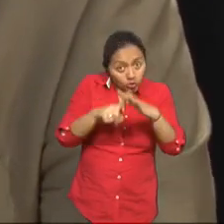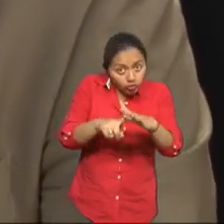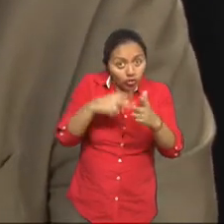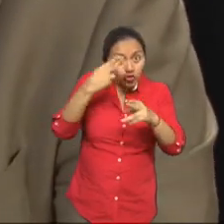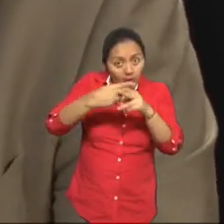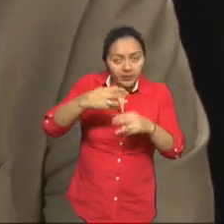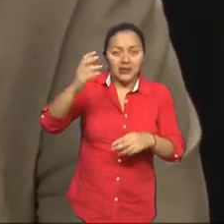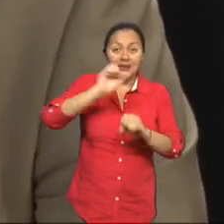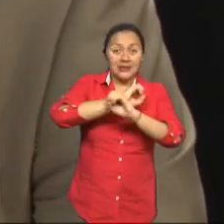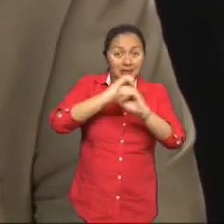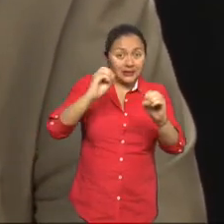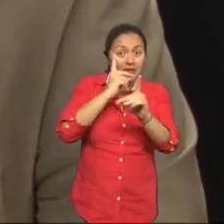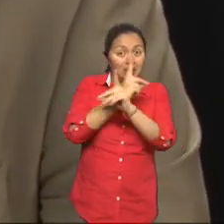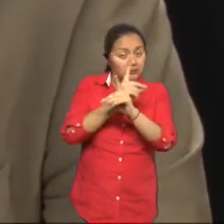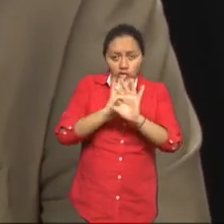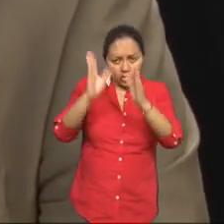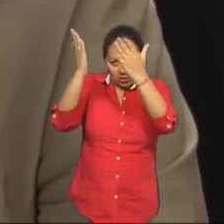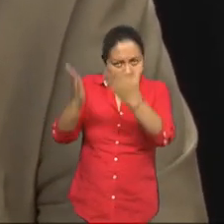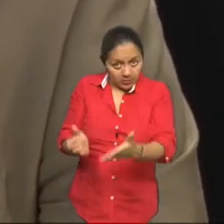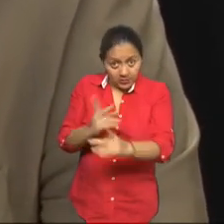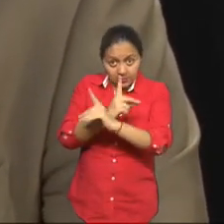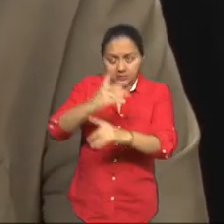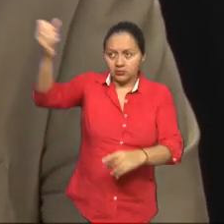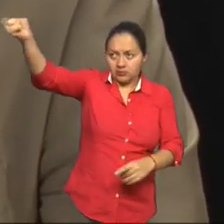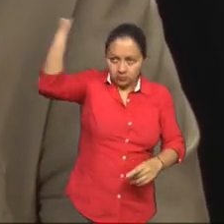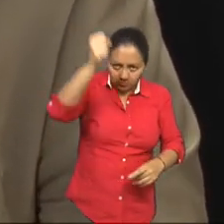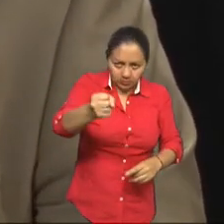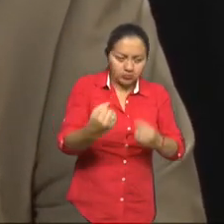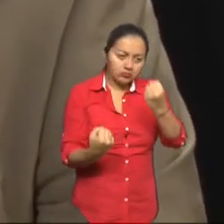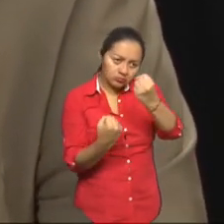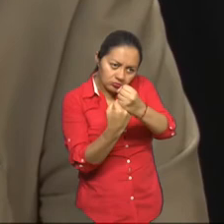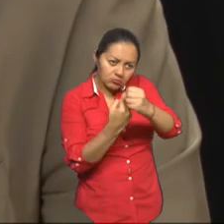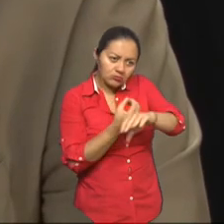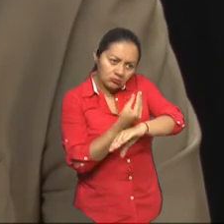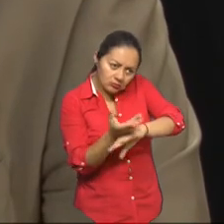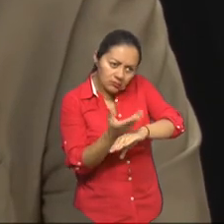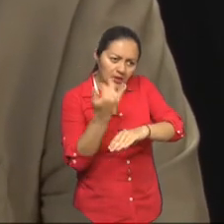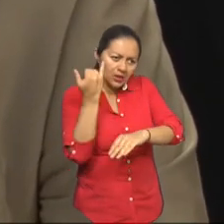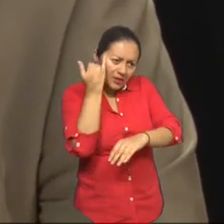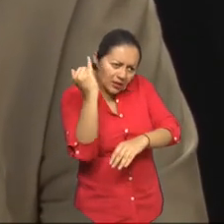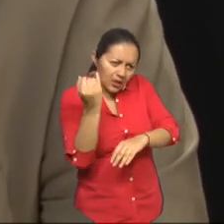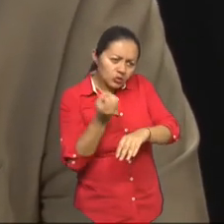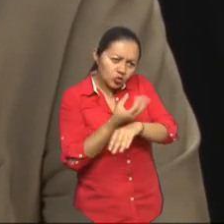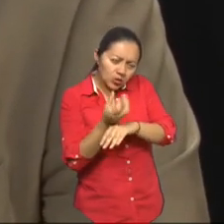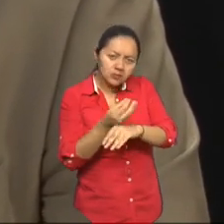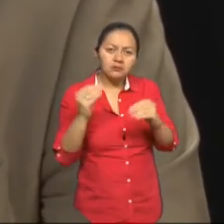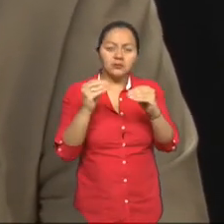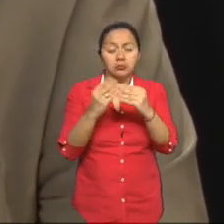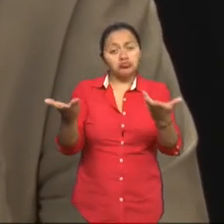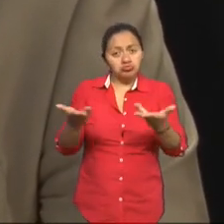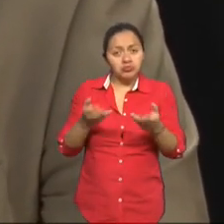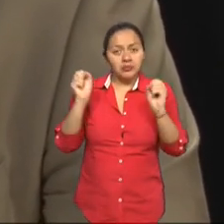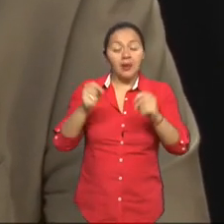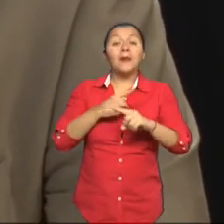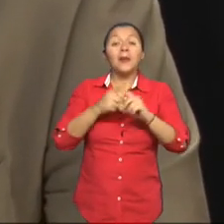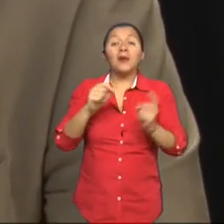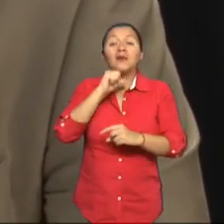personas sin discapacidad se involucren y nos aporten con ideas, con programas, con proyectos, con sugerencias, que estamos dispuestos. Pero sí hace